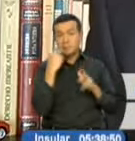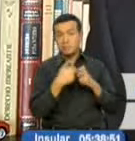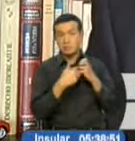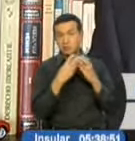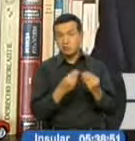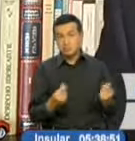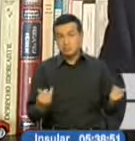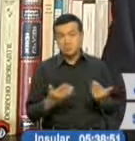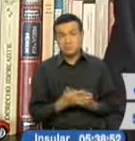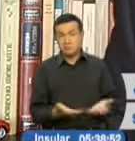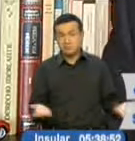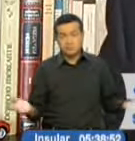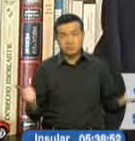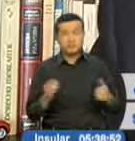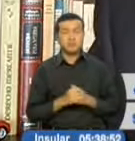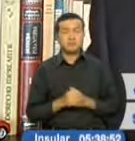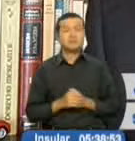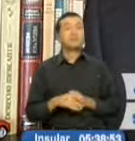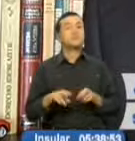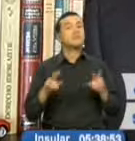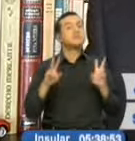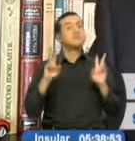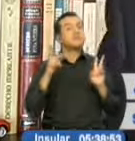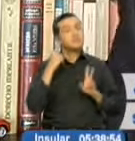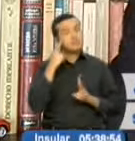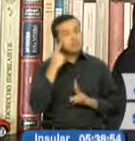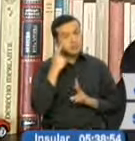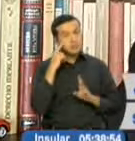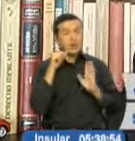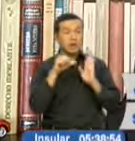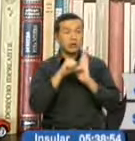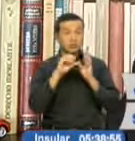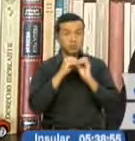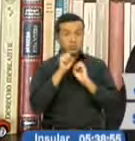estos asuntos. Entonces ahí es inaplicable el artículo